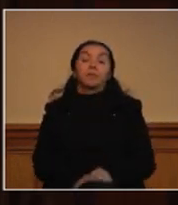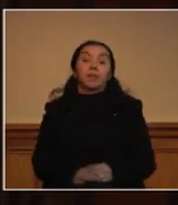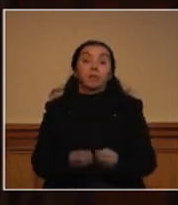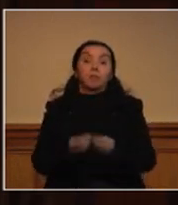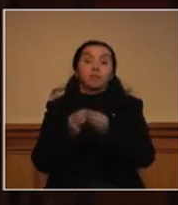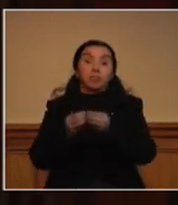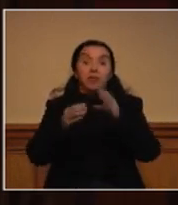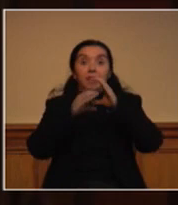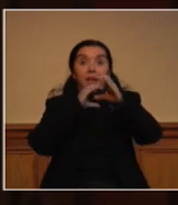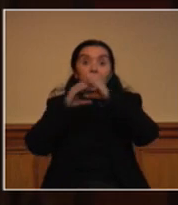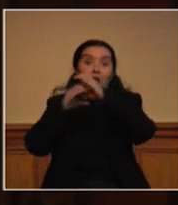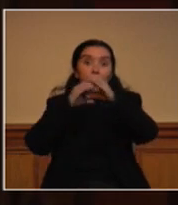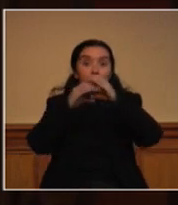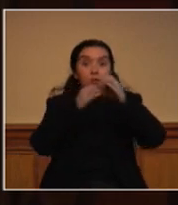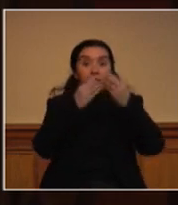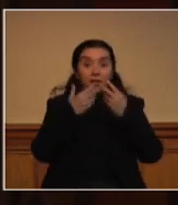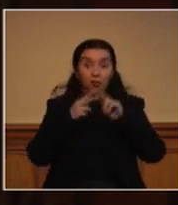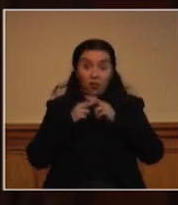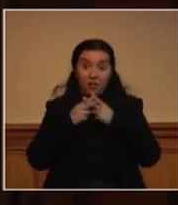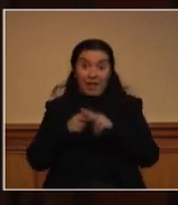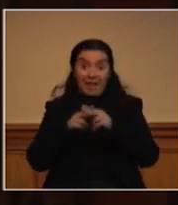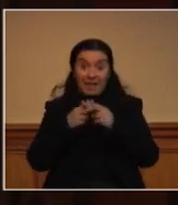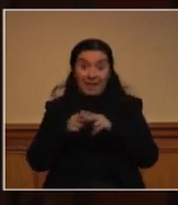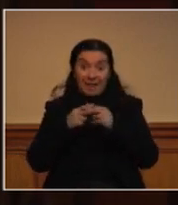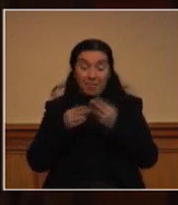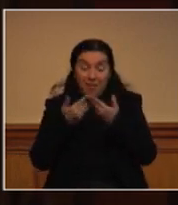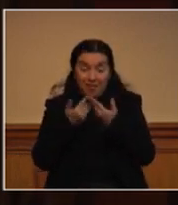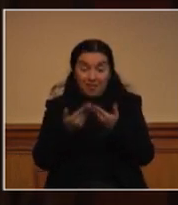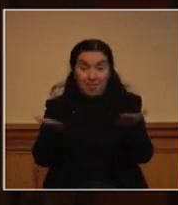que les está abriendo esta herramienta sería